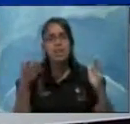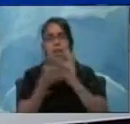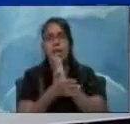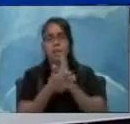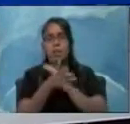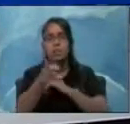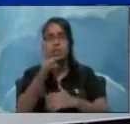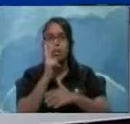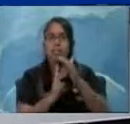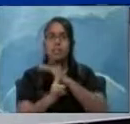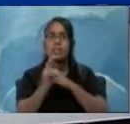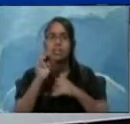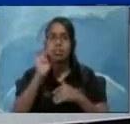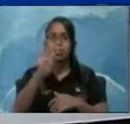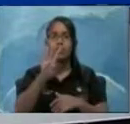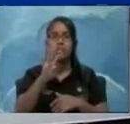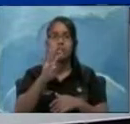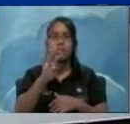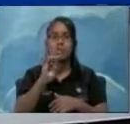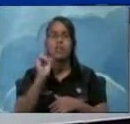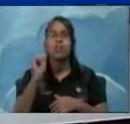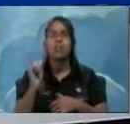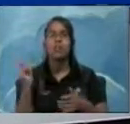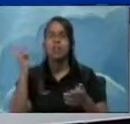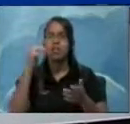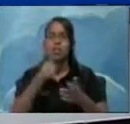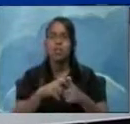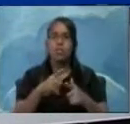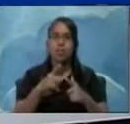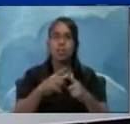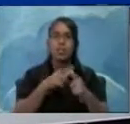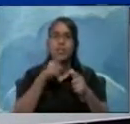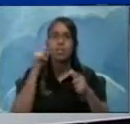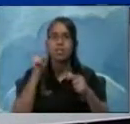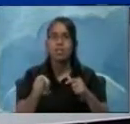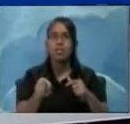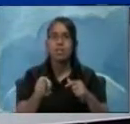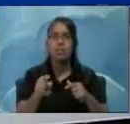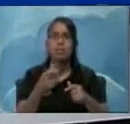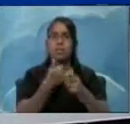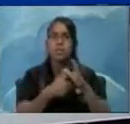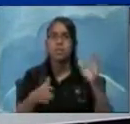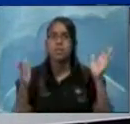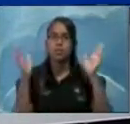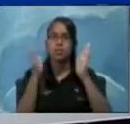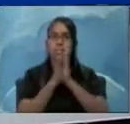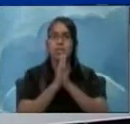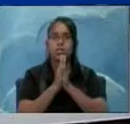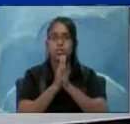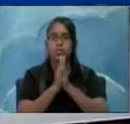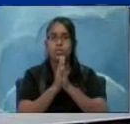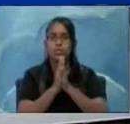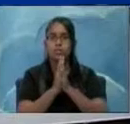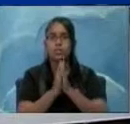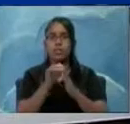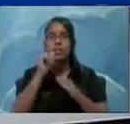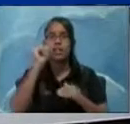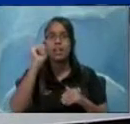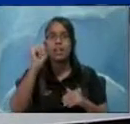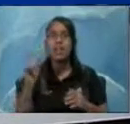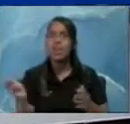versículo 4atro y fueron todos llenos del Espíritu Santo dígalo conmigo y